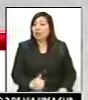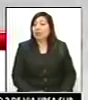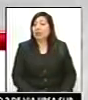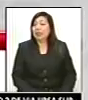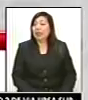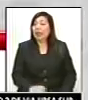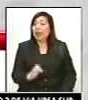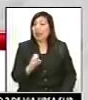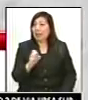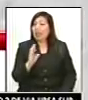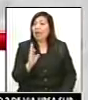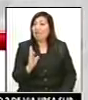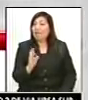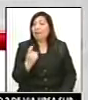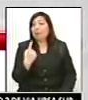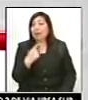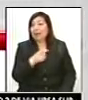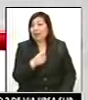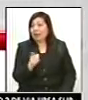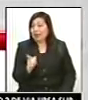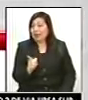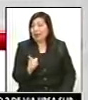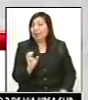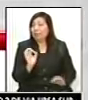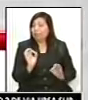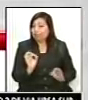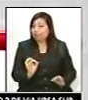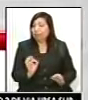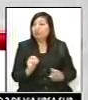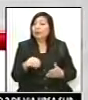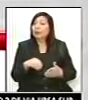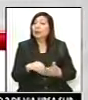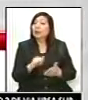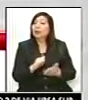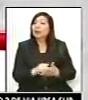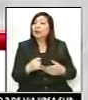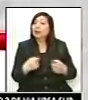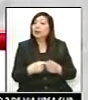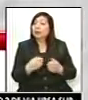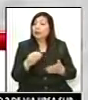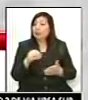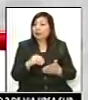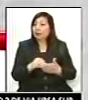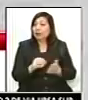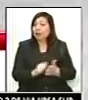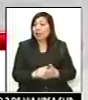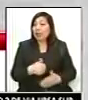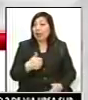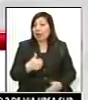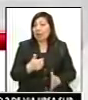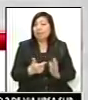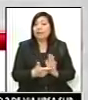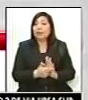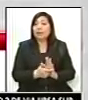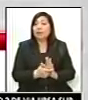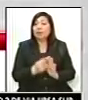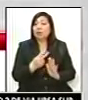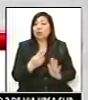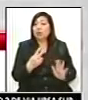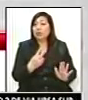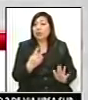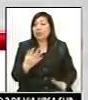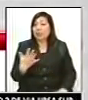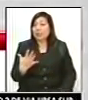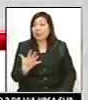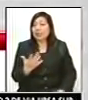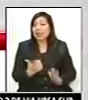146-2008-EF. En atención a ello, se habría acreditado la comisión de la infracción contenida en el literal A de la Ley